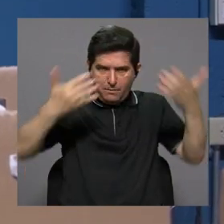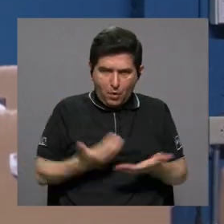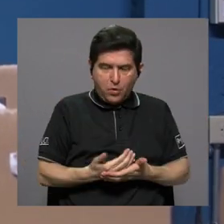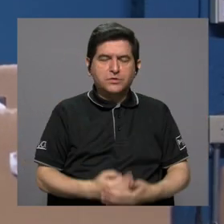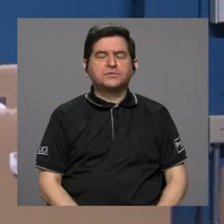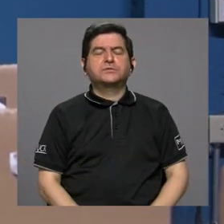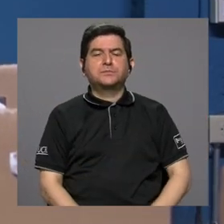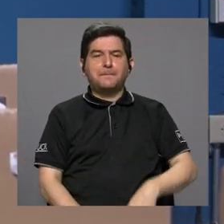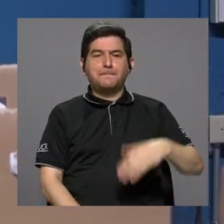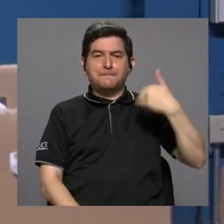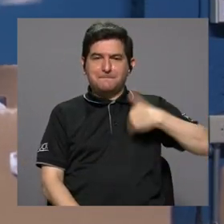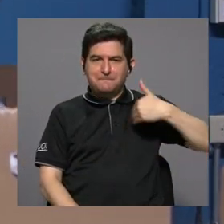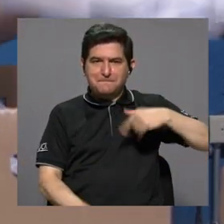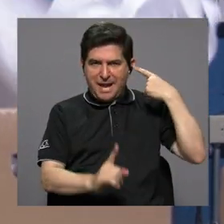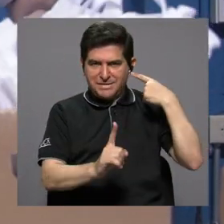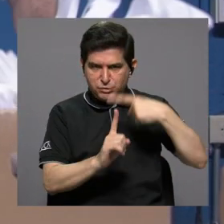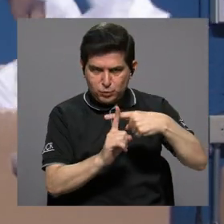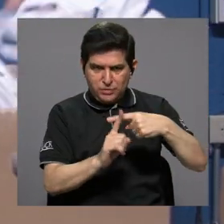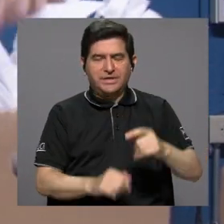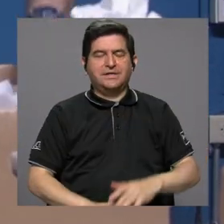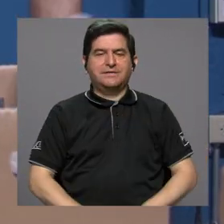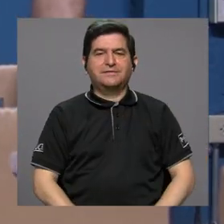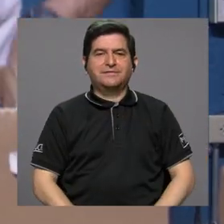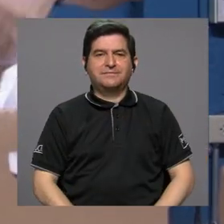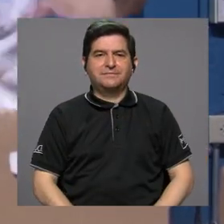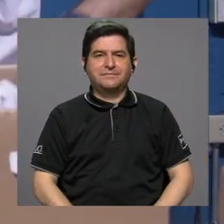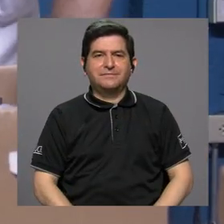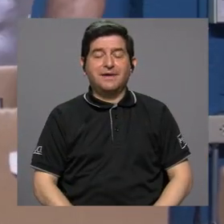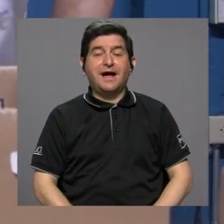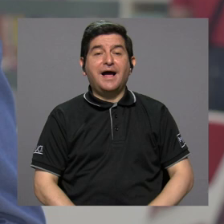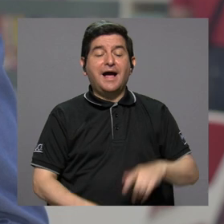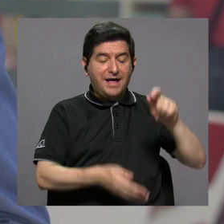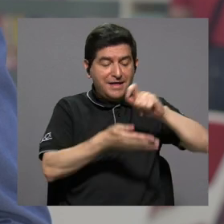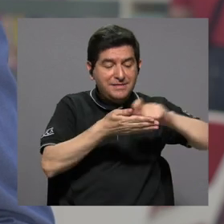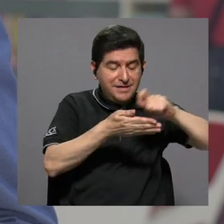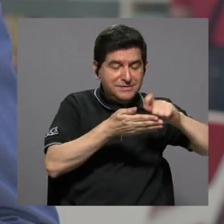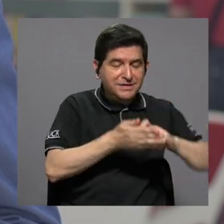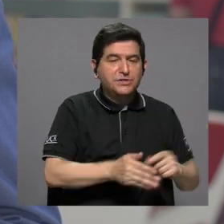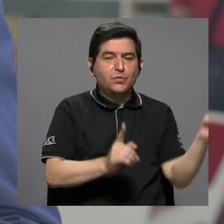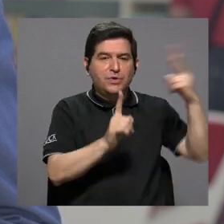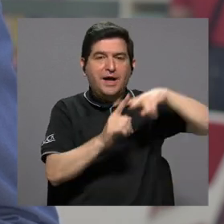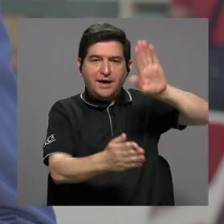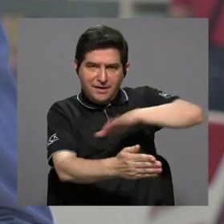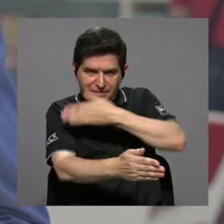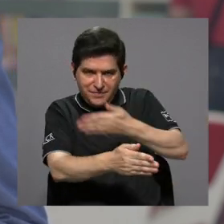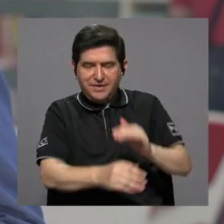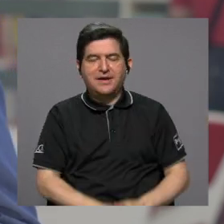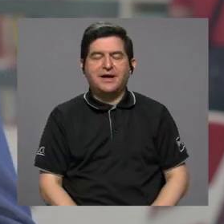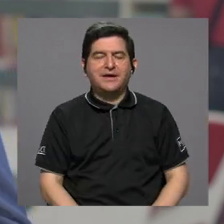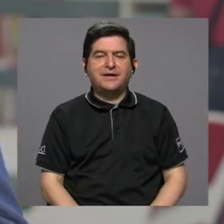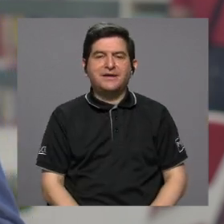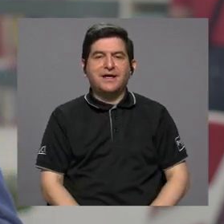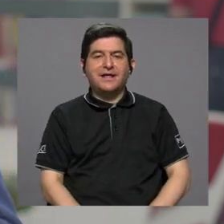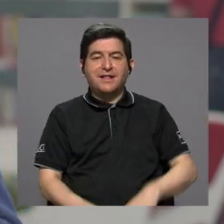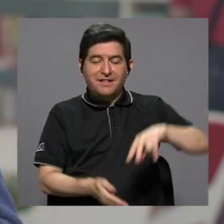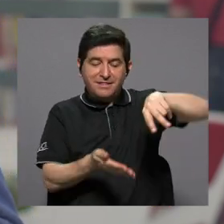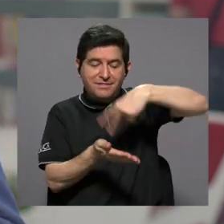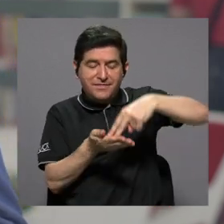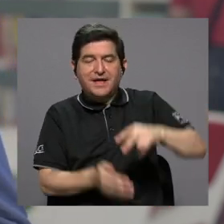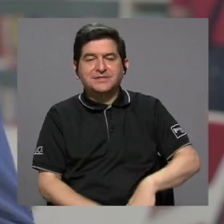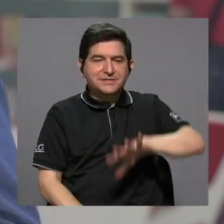de masculinidades positivas, un taller sobre el musicar, un taller de danza